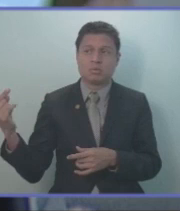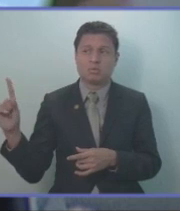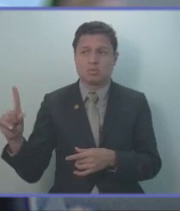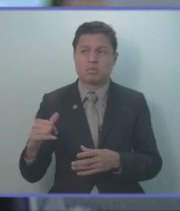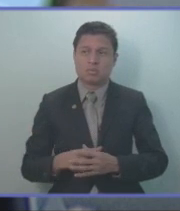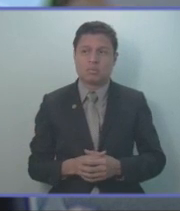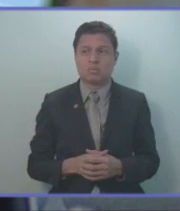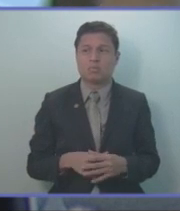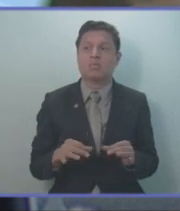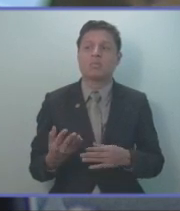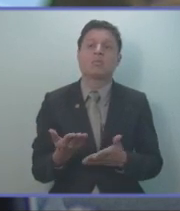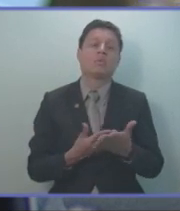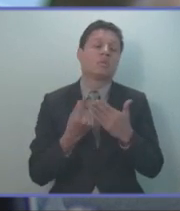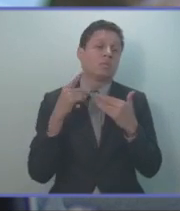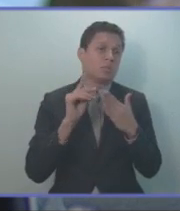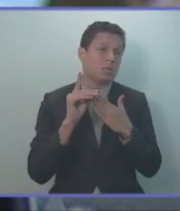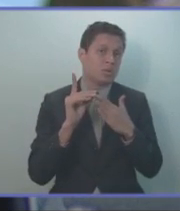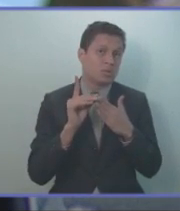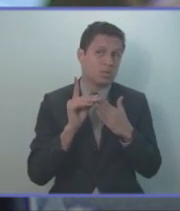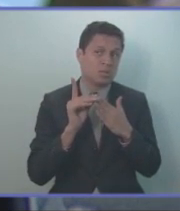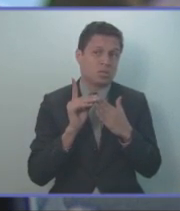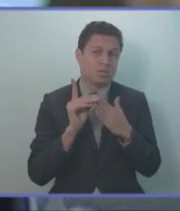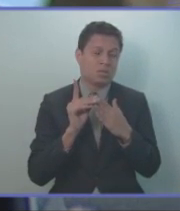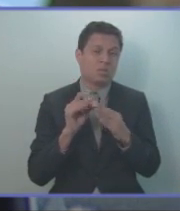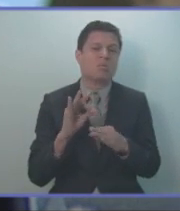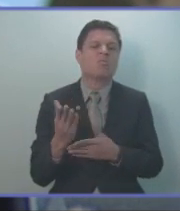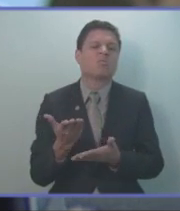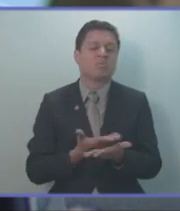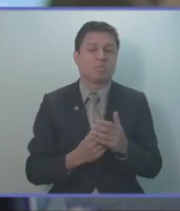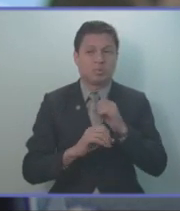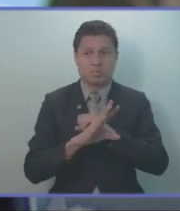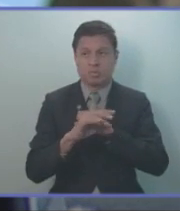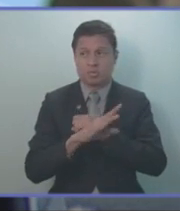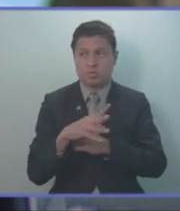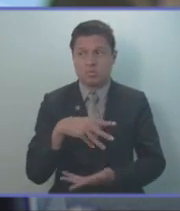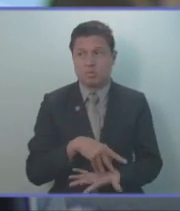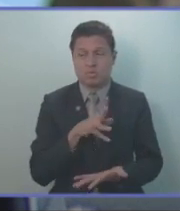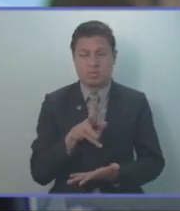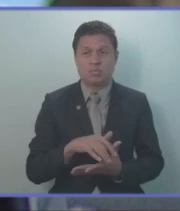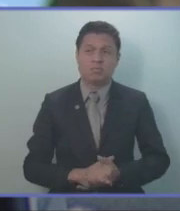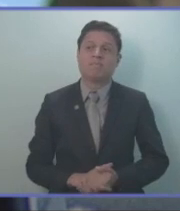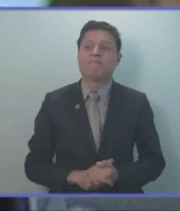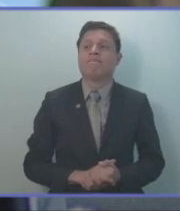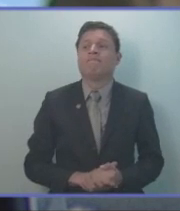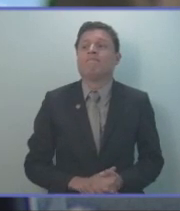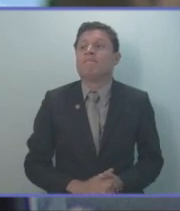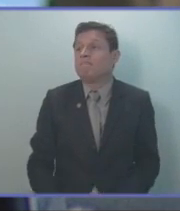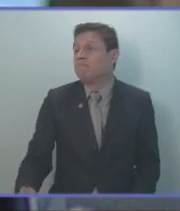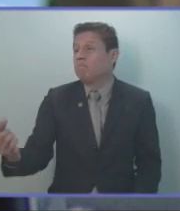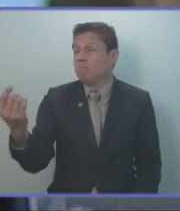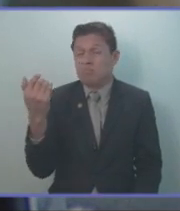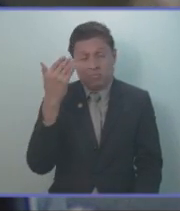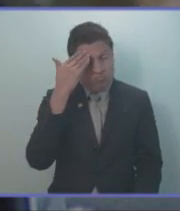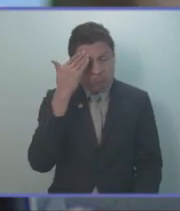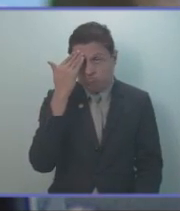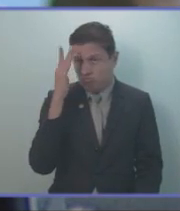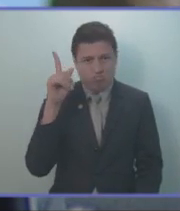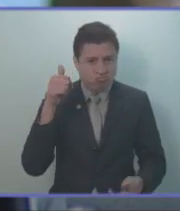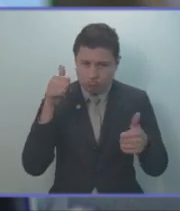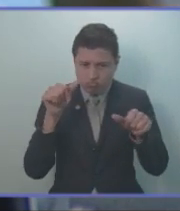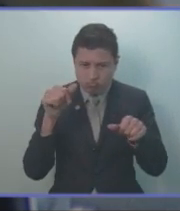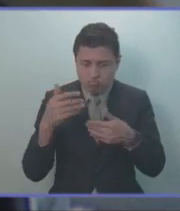22-5-2018-1, solicitud de varios diputados en el sentido se emita un pronunciamiento público desconociendo el legítimo